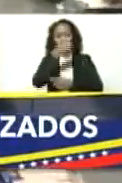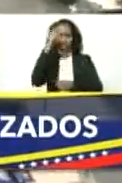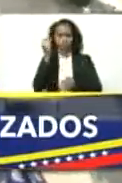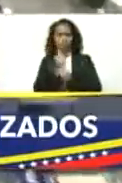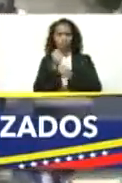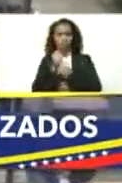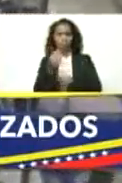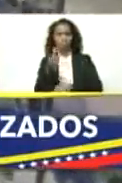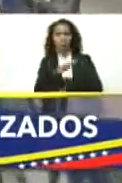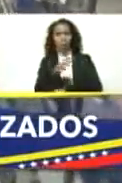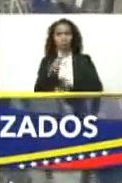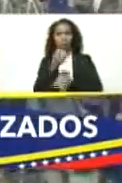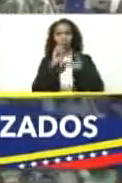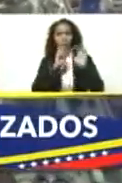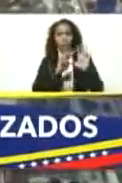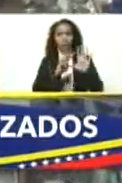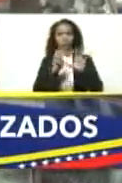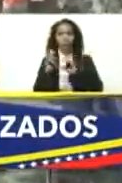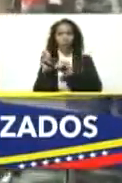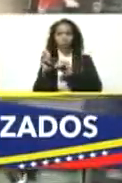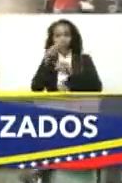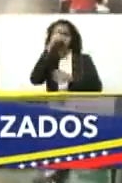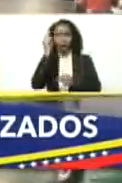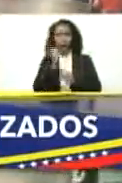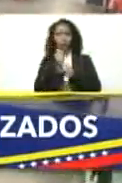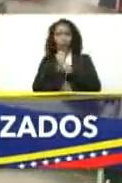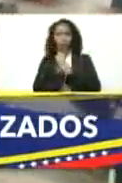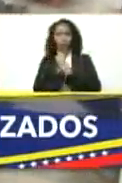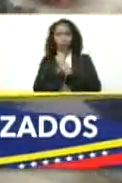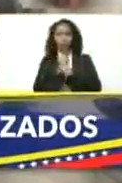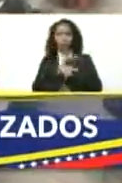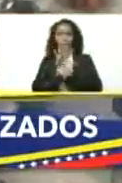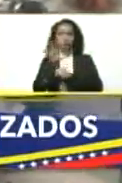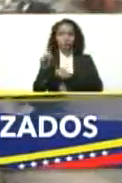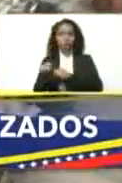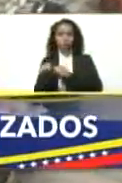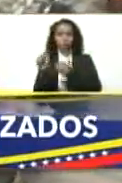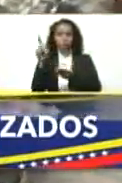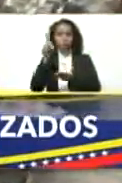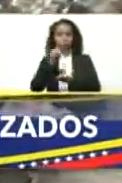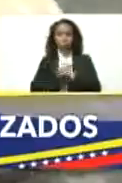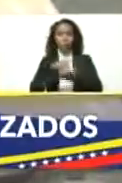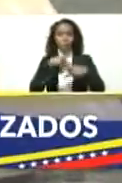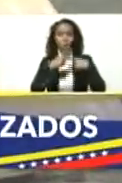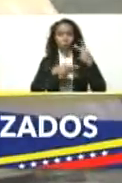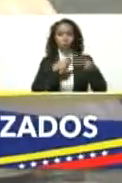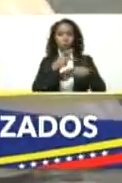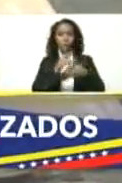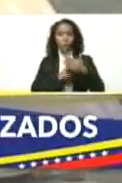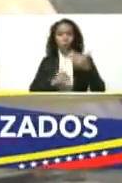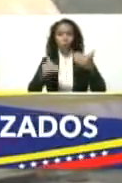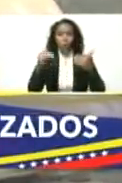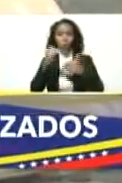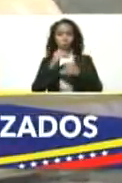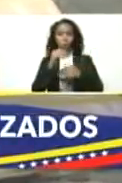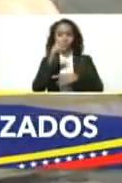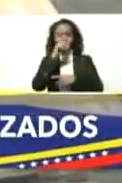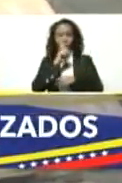aproximadamente 700 trabajadores y alcanzando a llegar una producción máxima anual